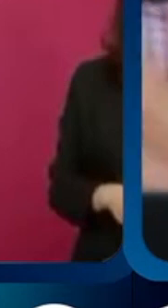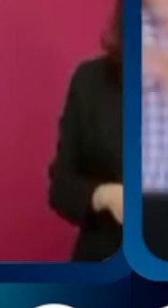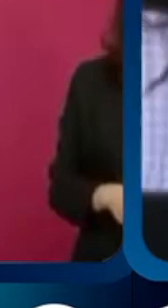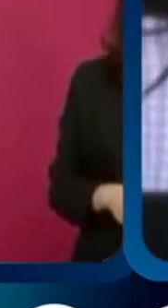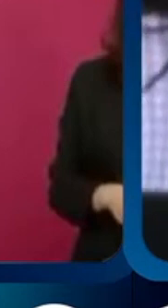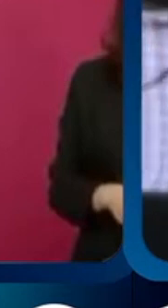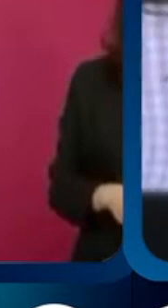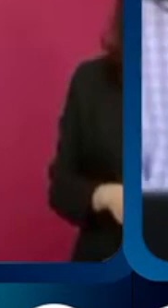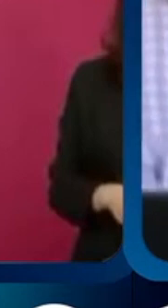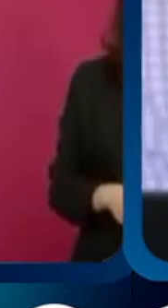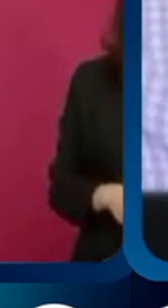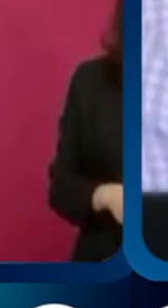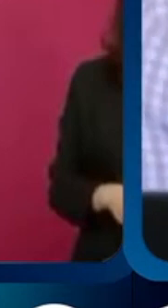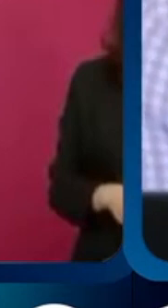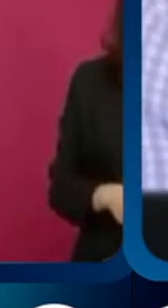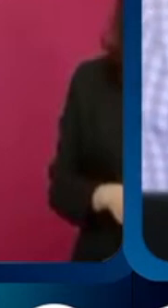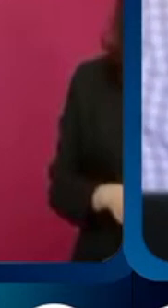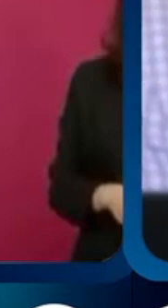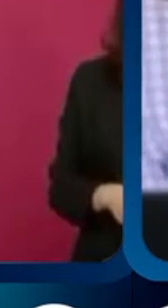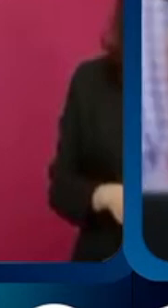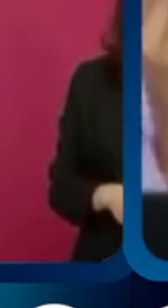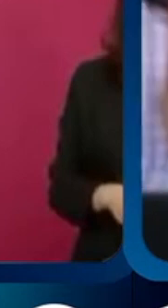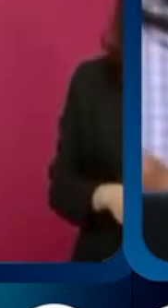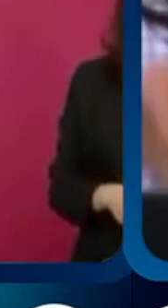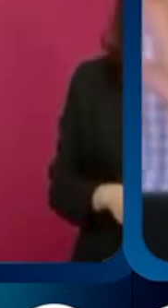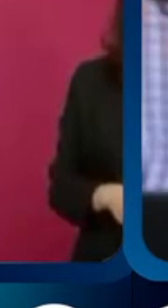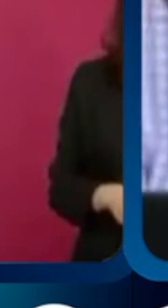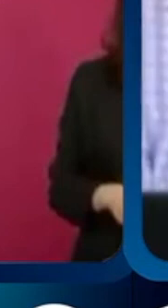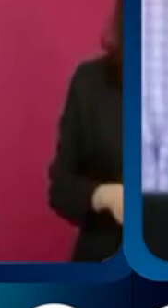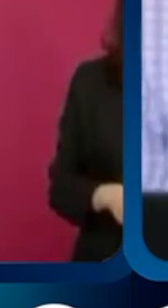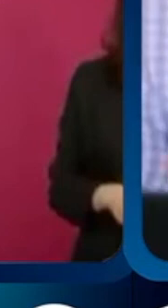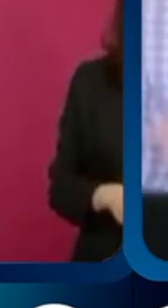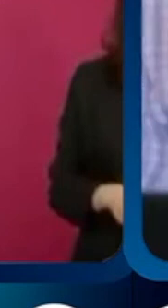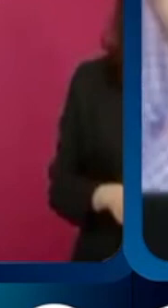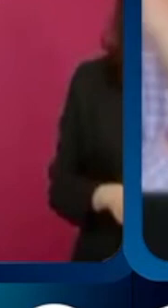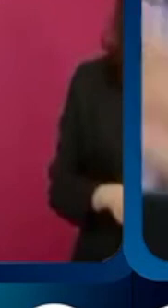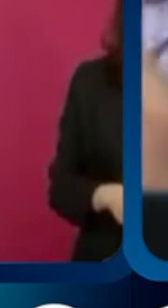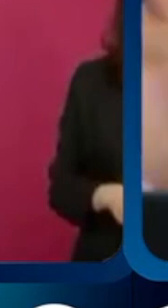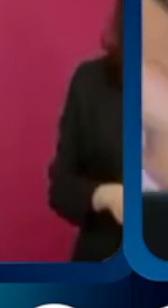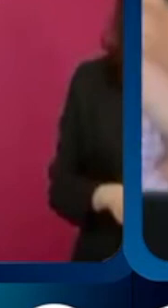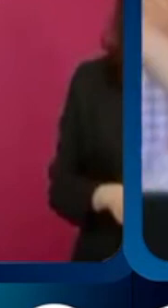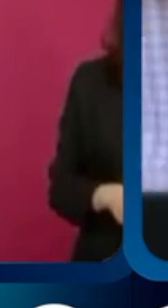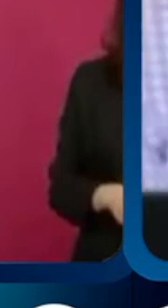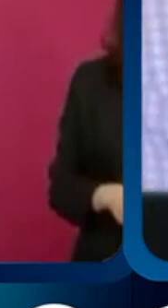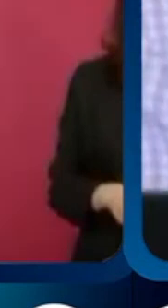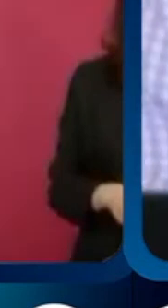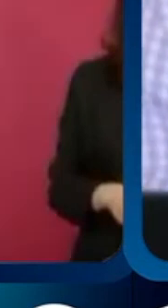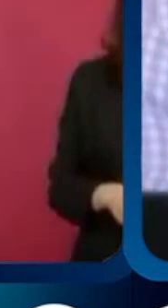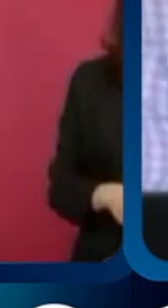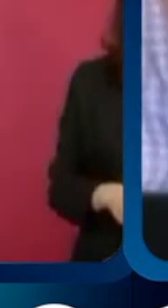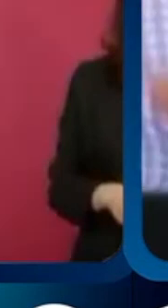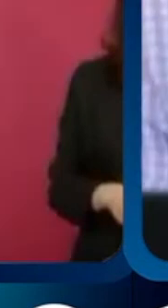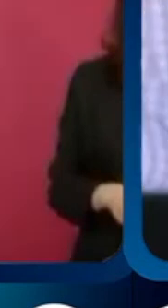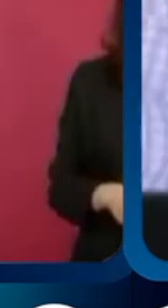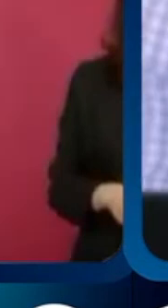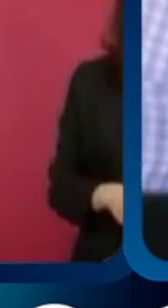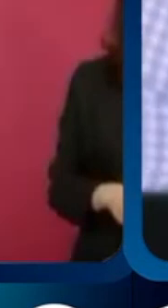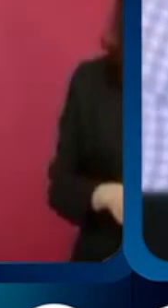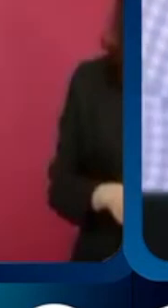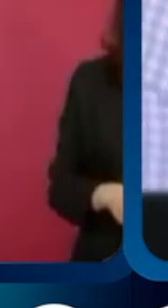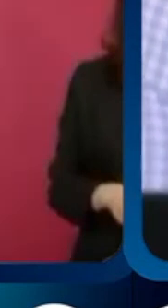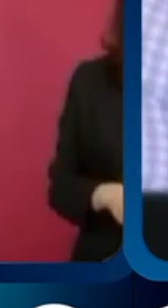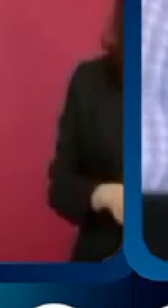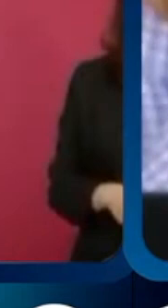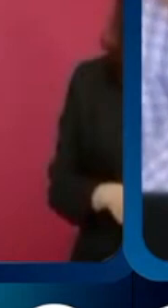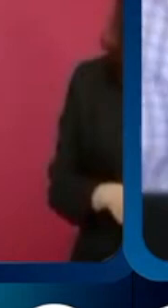cerrarle el canal que si el presidente Bueno estamos atentos de lo que dice Ah no ya es eso no se lo pueden permitir todo